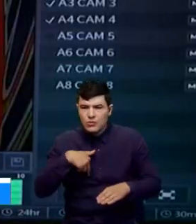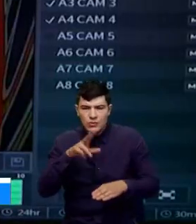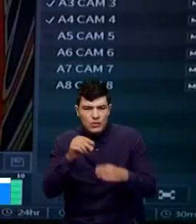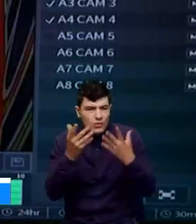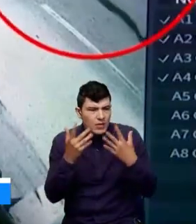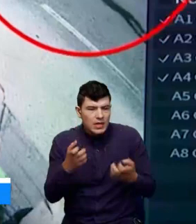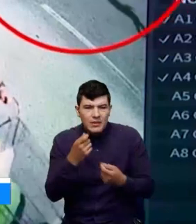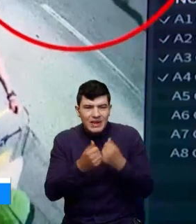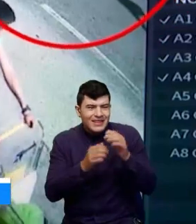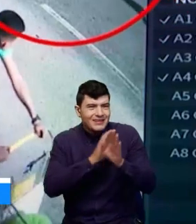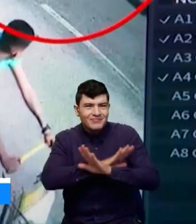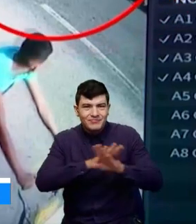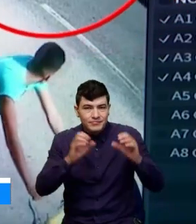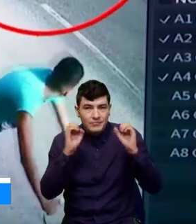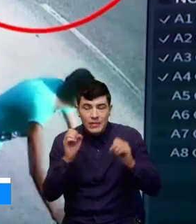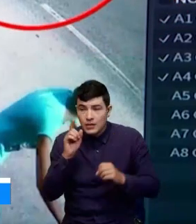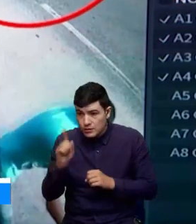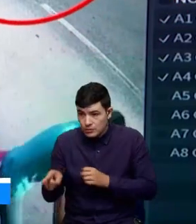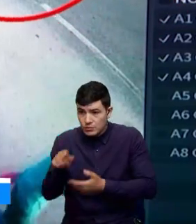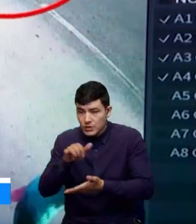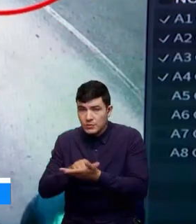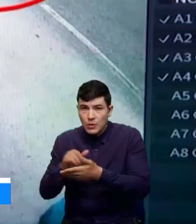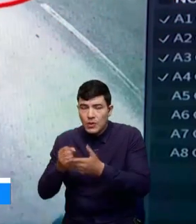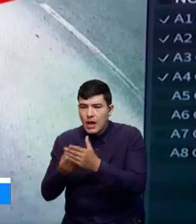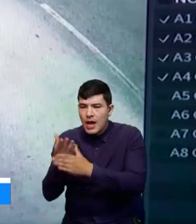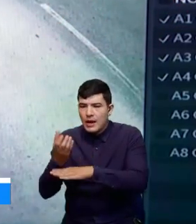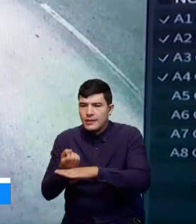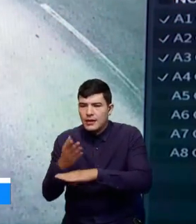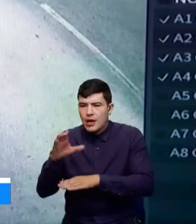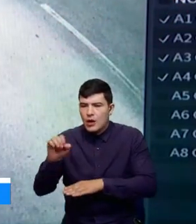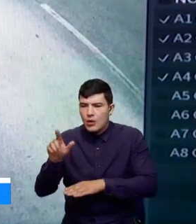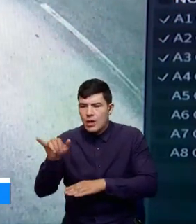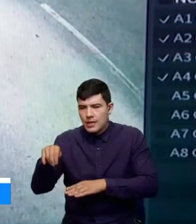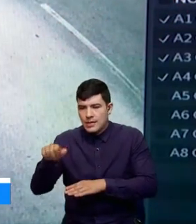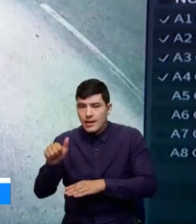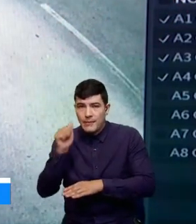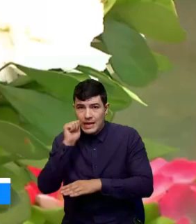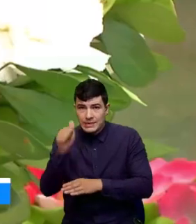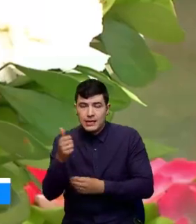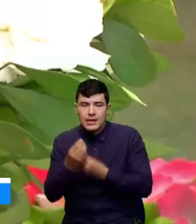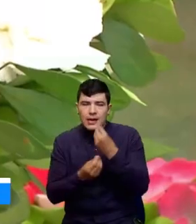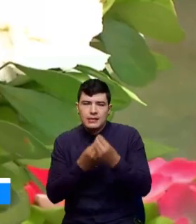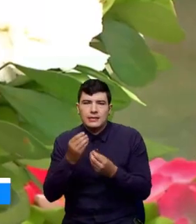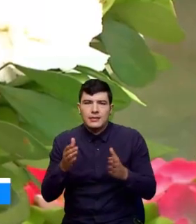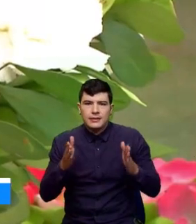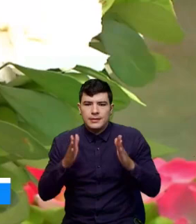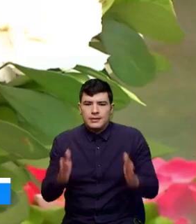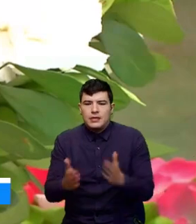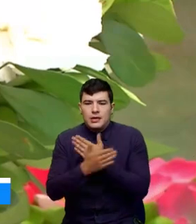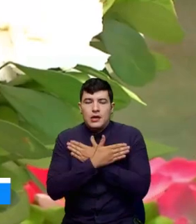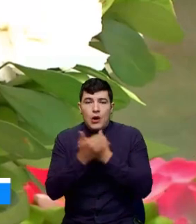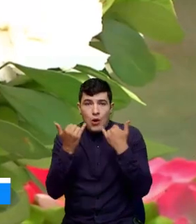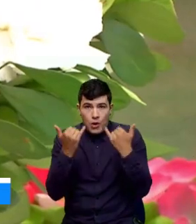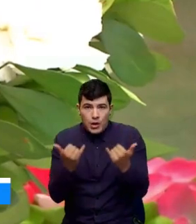el cadáver de miriam es velado en jardines la corina mañana se realizarán sus exequias allí mismo